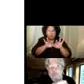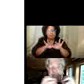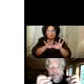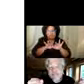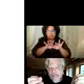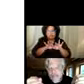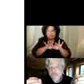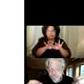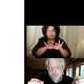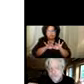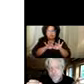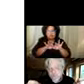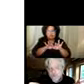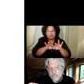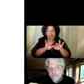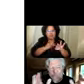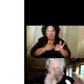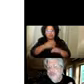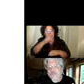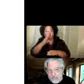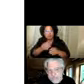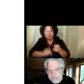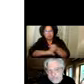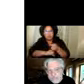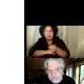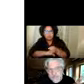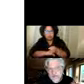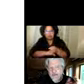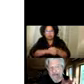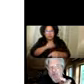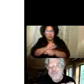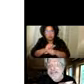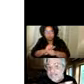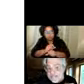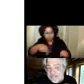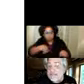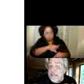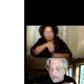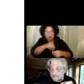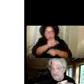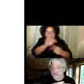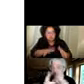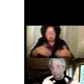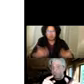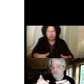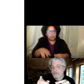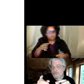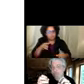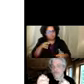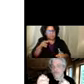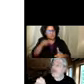importancia, la importancia de ver nuestro grupo laboral de soporte de profesionales en una luz diferente.